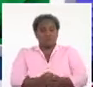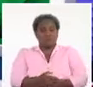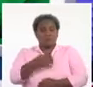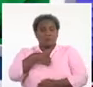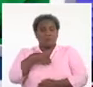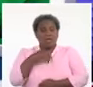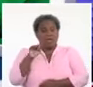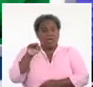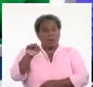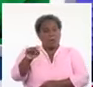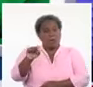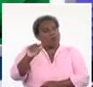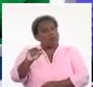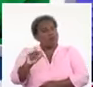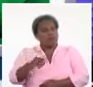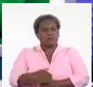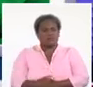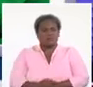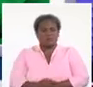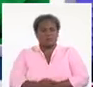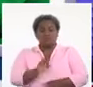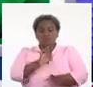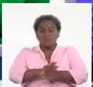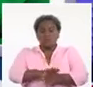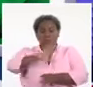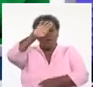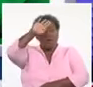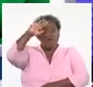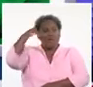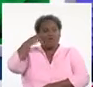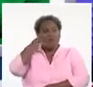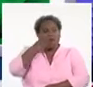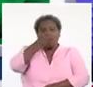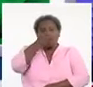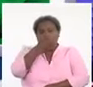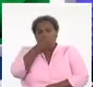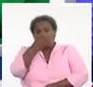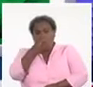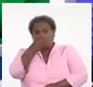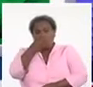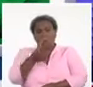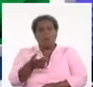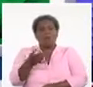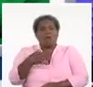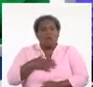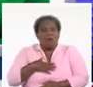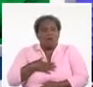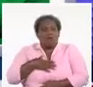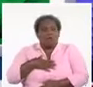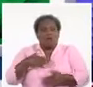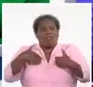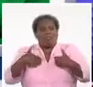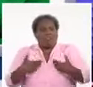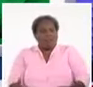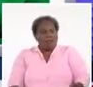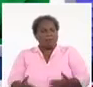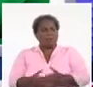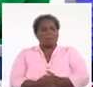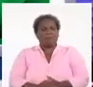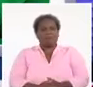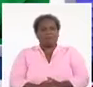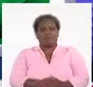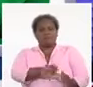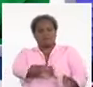postración. Inicialmente con fiebre, secreción nasal, falta de aire y decaimiento. En